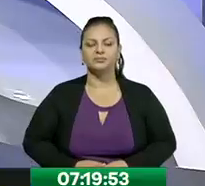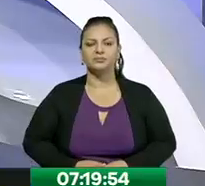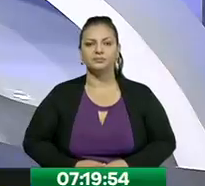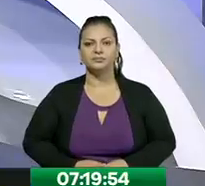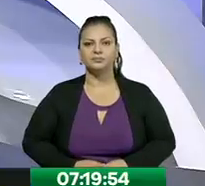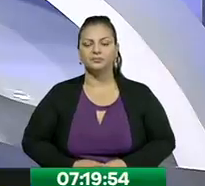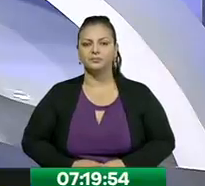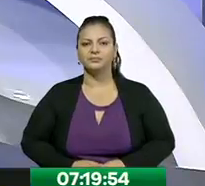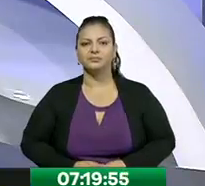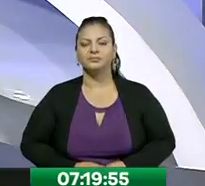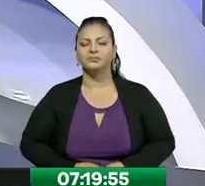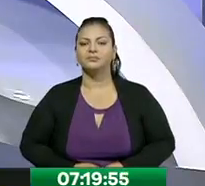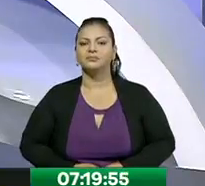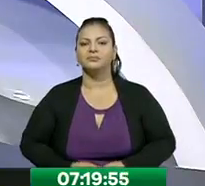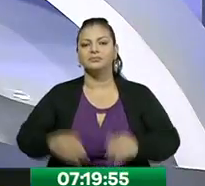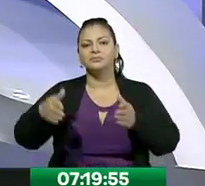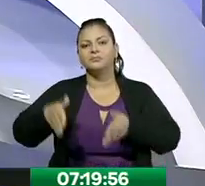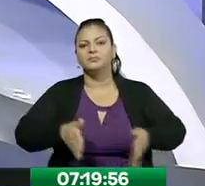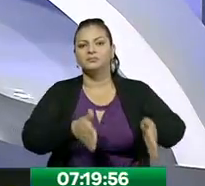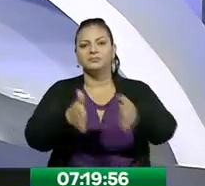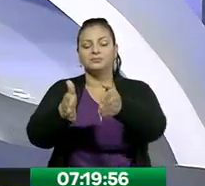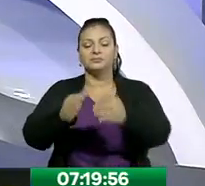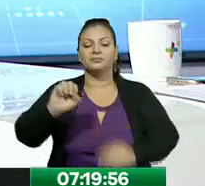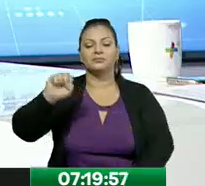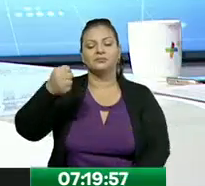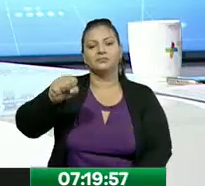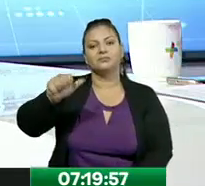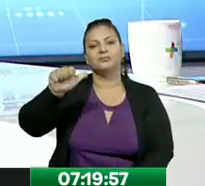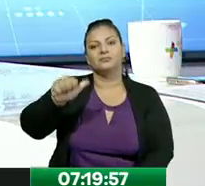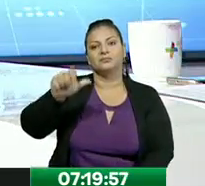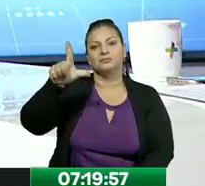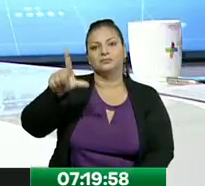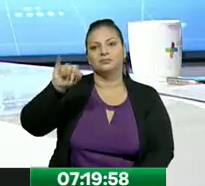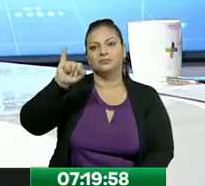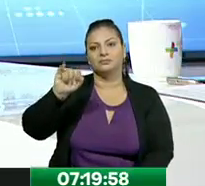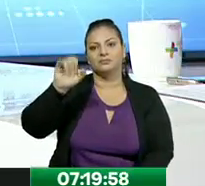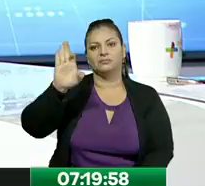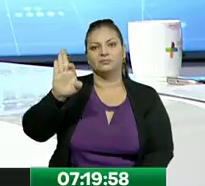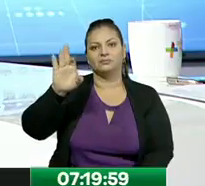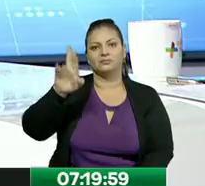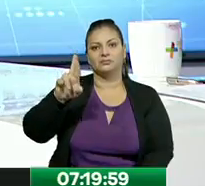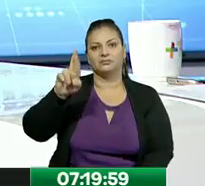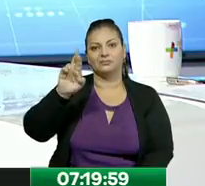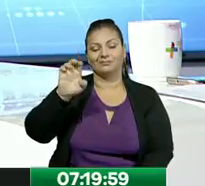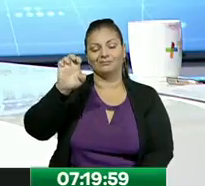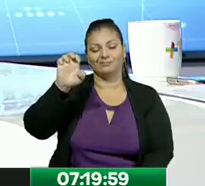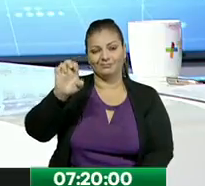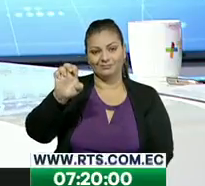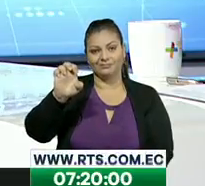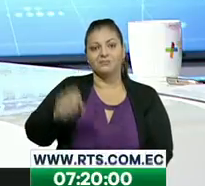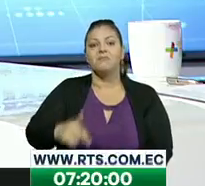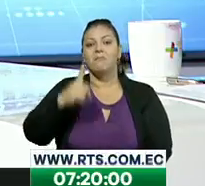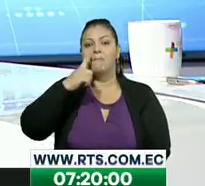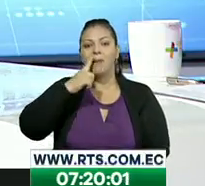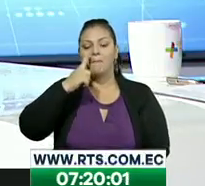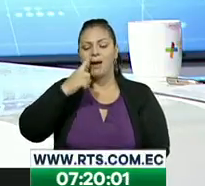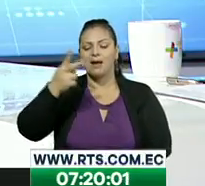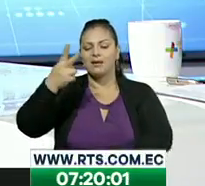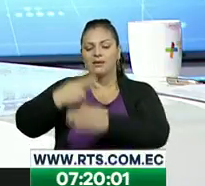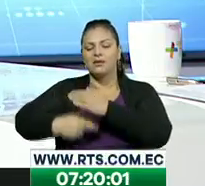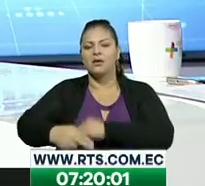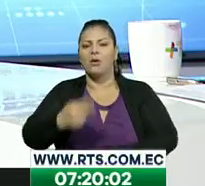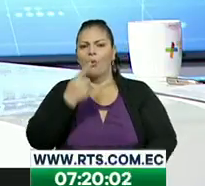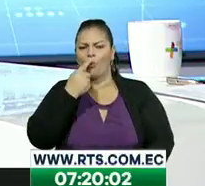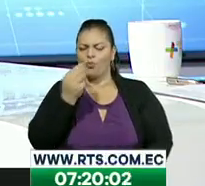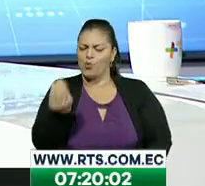Contamos que un joven falleció y su padre resultó herido tras ser acribillados en una vía del cantón Salitre, provincia